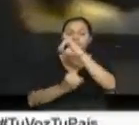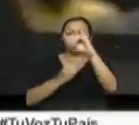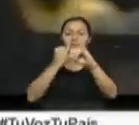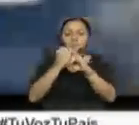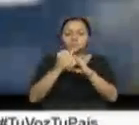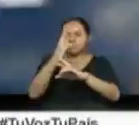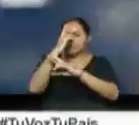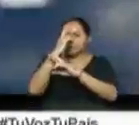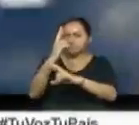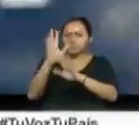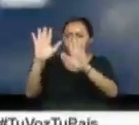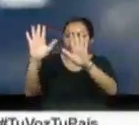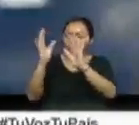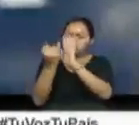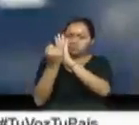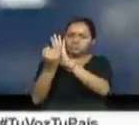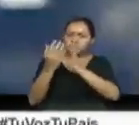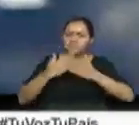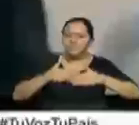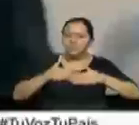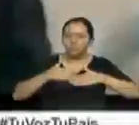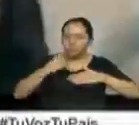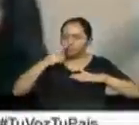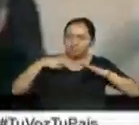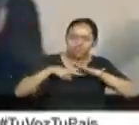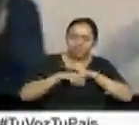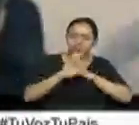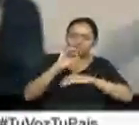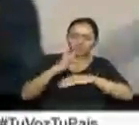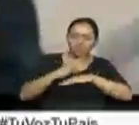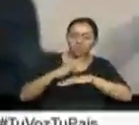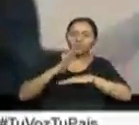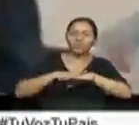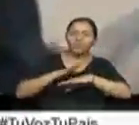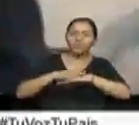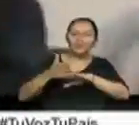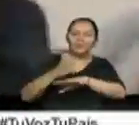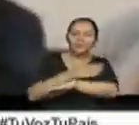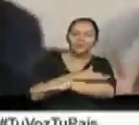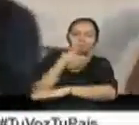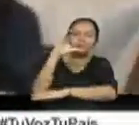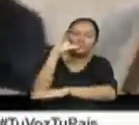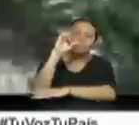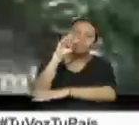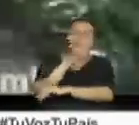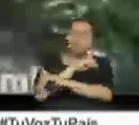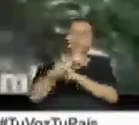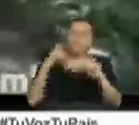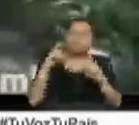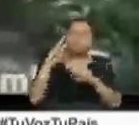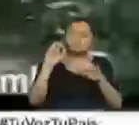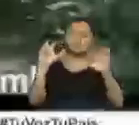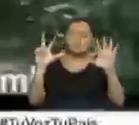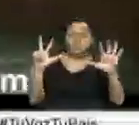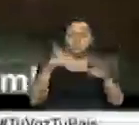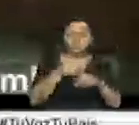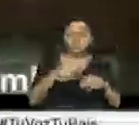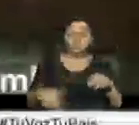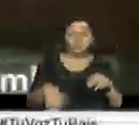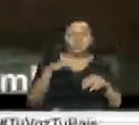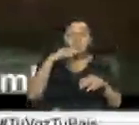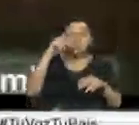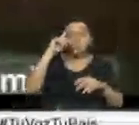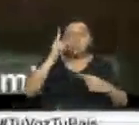de respeto y soberanía, evidenciada en los sucesos de Angostura en marzo de 2008, cuando el presidente Rafael